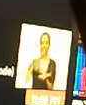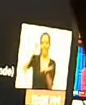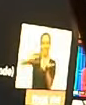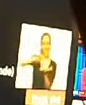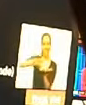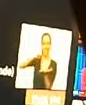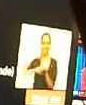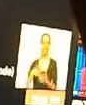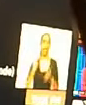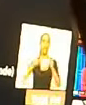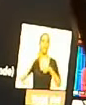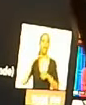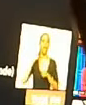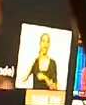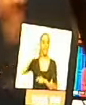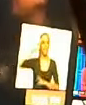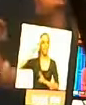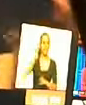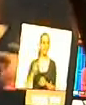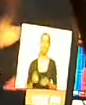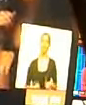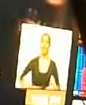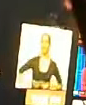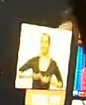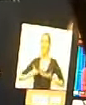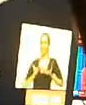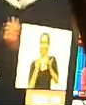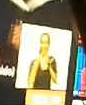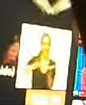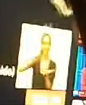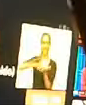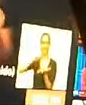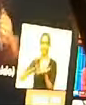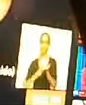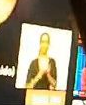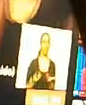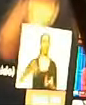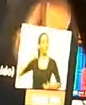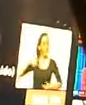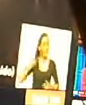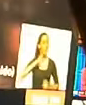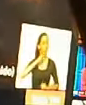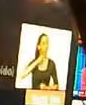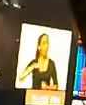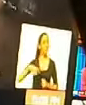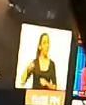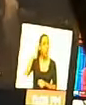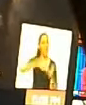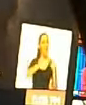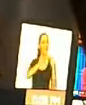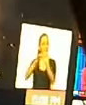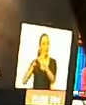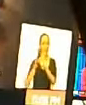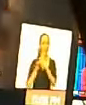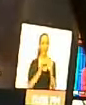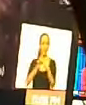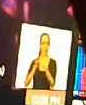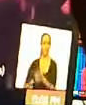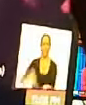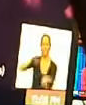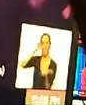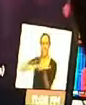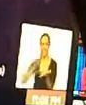patria no se vende, la patria se defiende. Se pone caliente y brinca la gente, hagamos la historia como un pueblo unido. Se pone caliente y brinca la